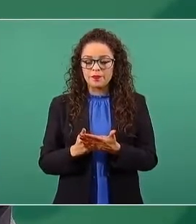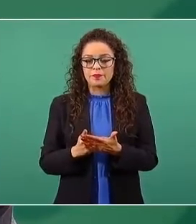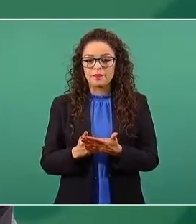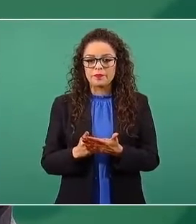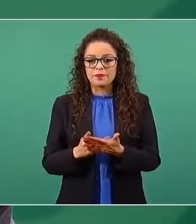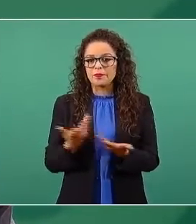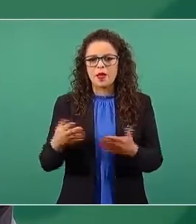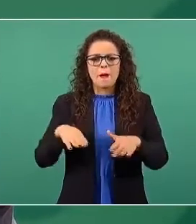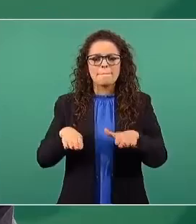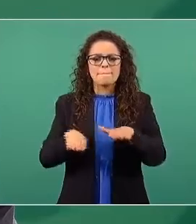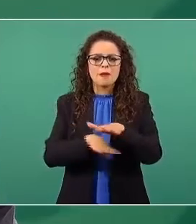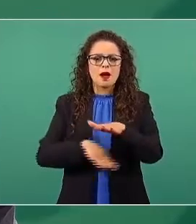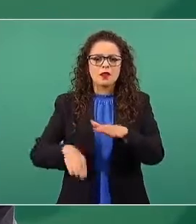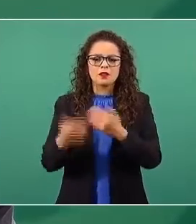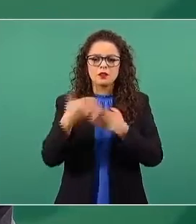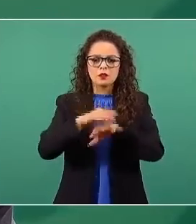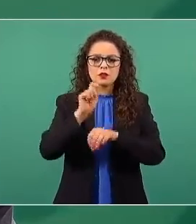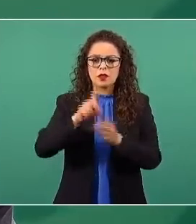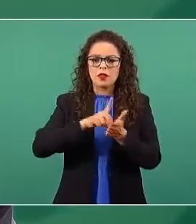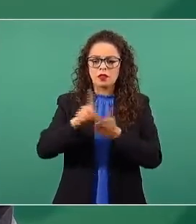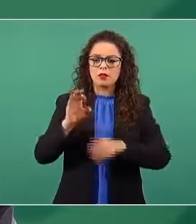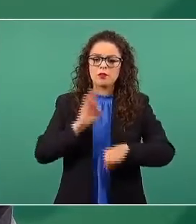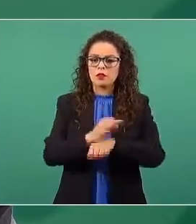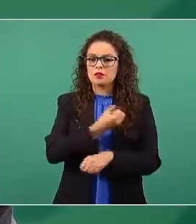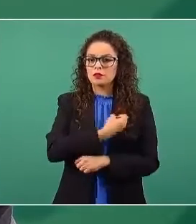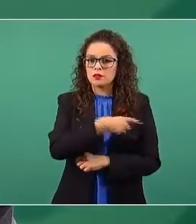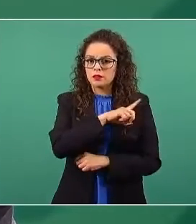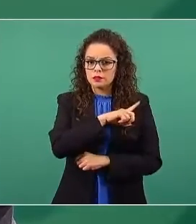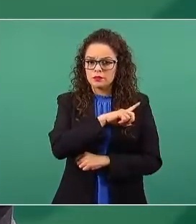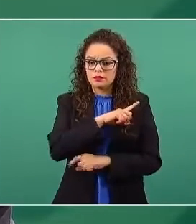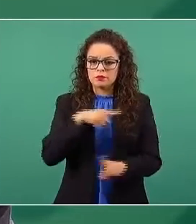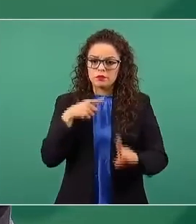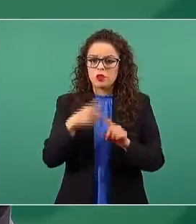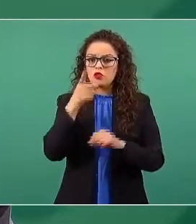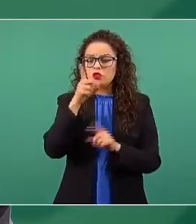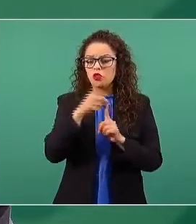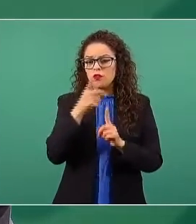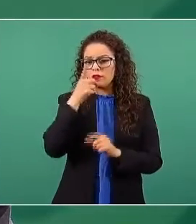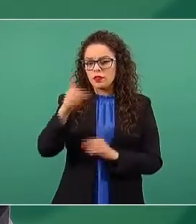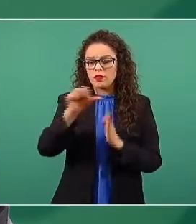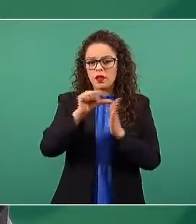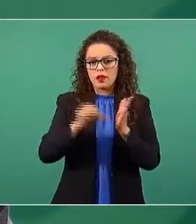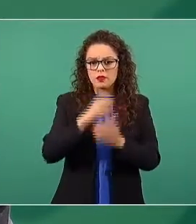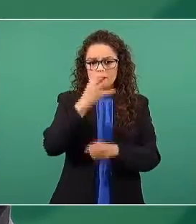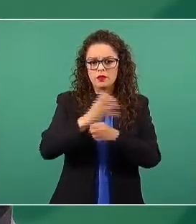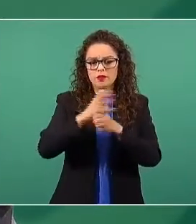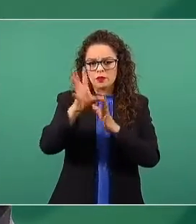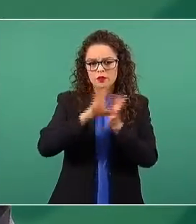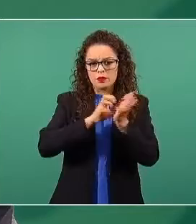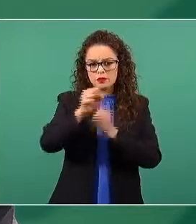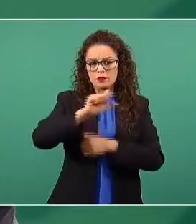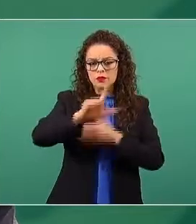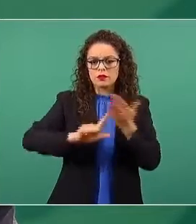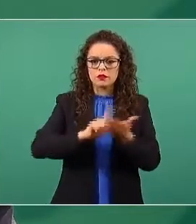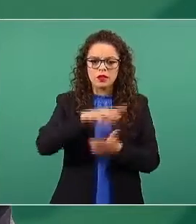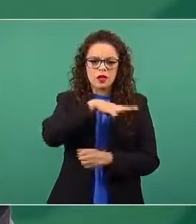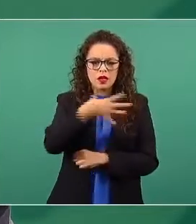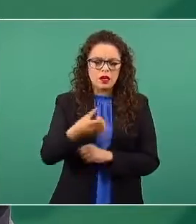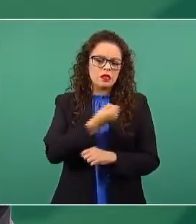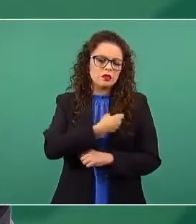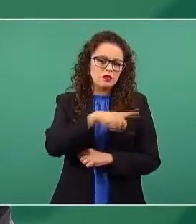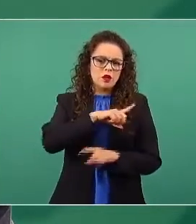principios básicos del derecho a la protección de la salud, consagrado en el artículo 4 de la Constitución, la Ley General de Salud y varias